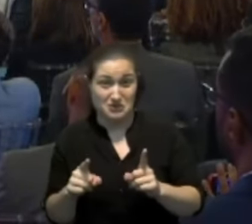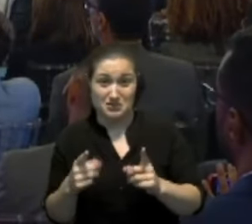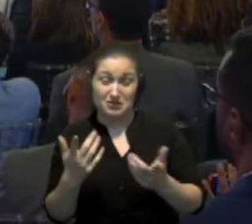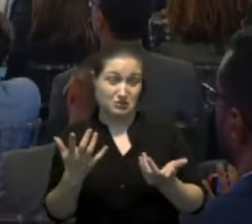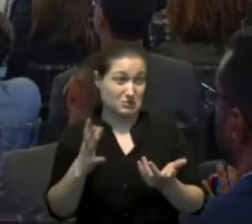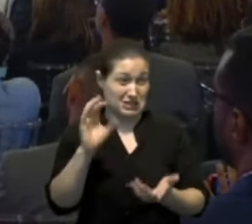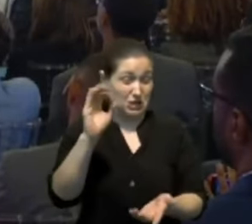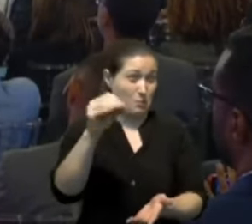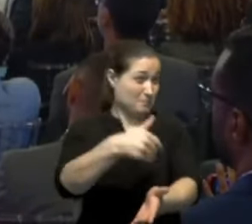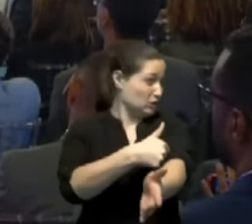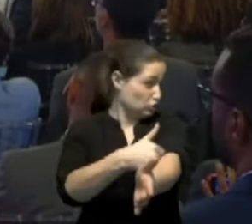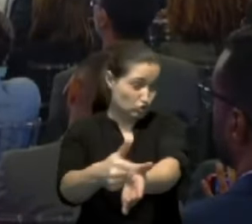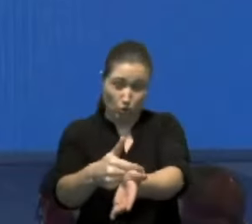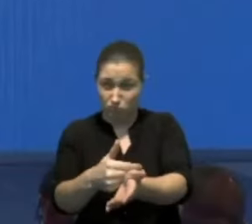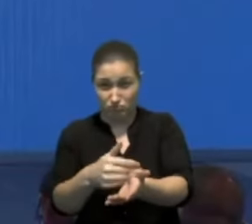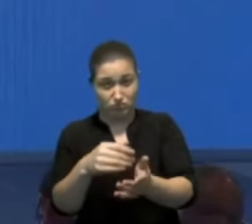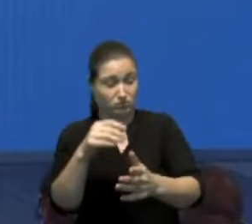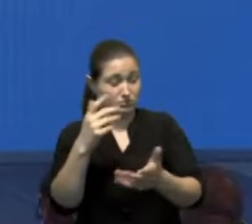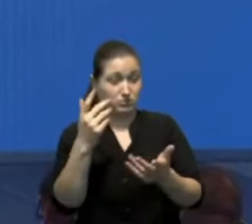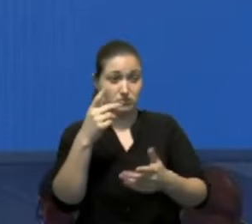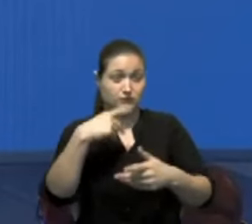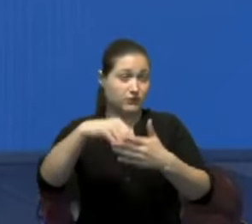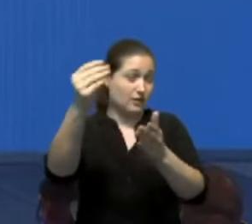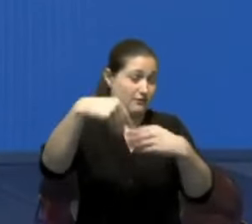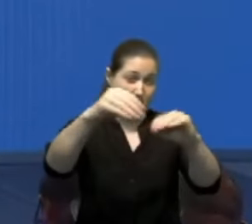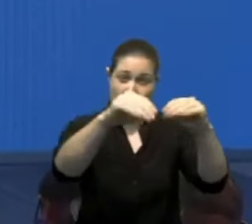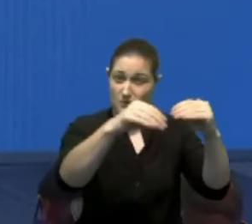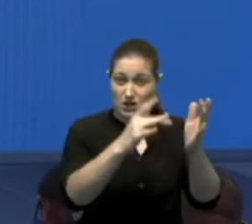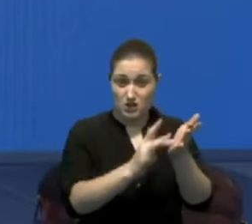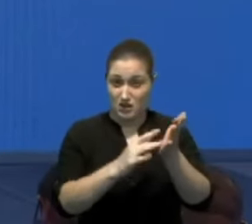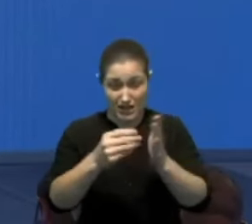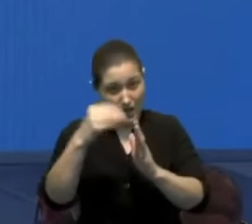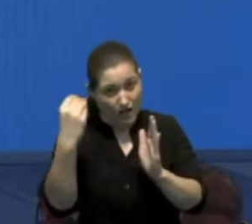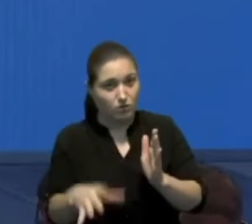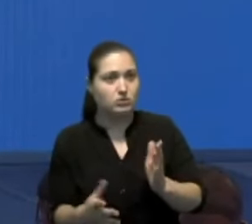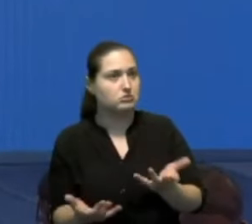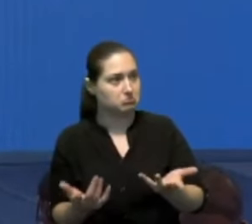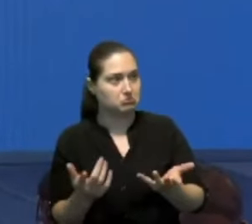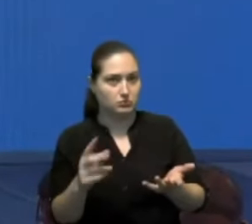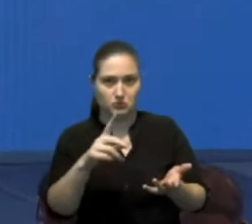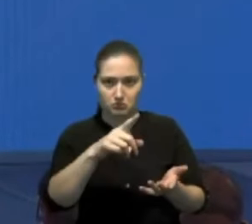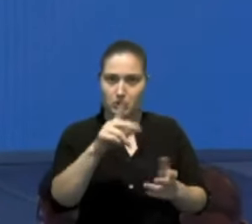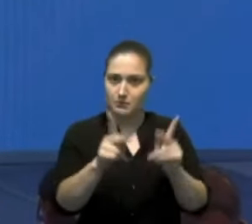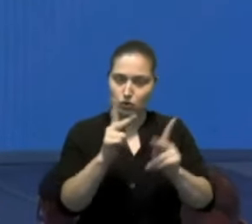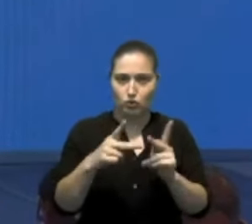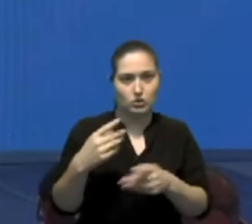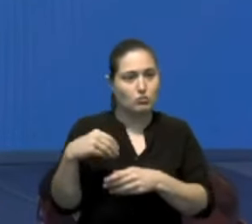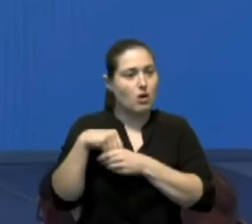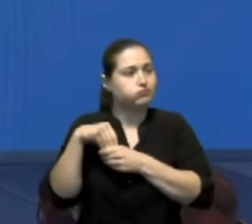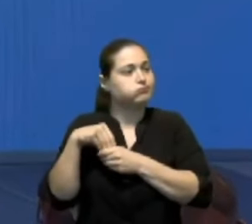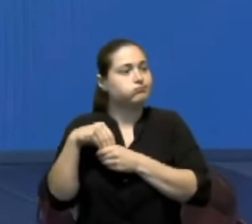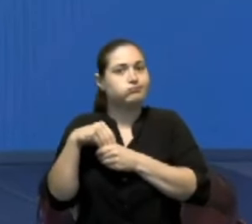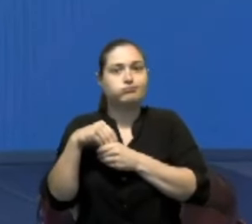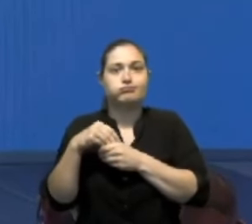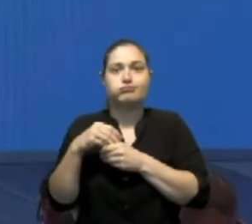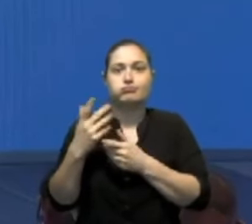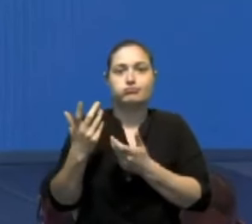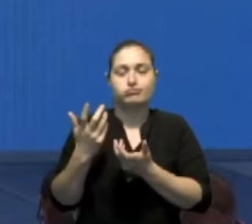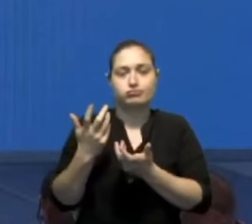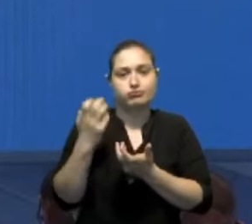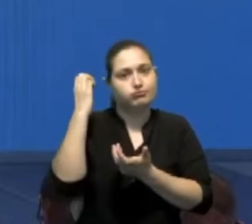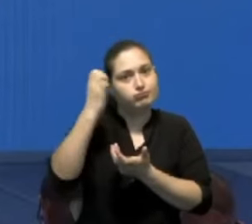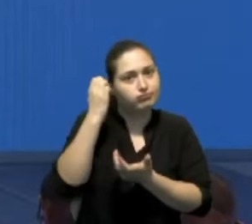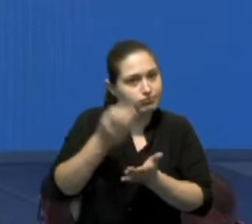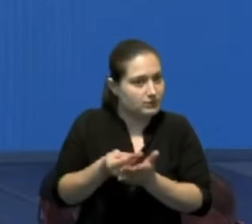bastante Ahora yo sí creo también que esas son de los temas que quedan pendientes en la ley de